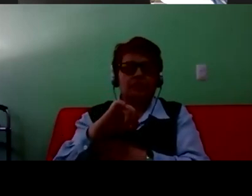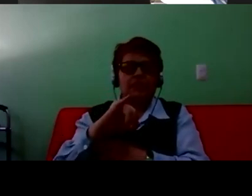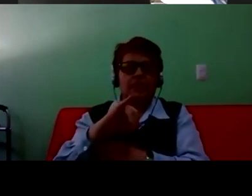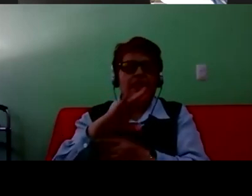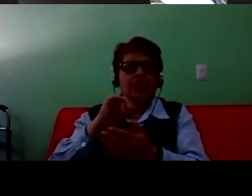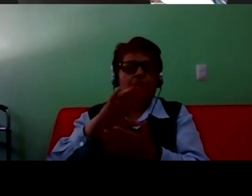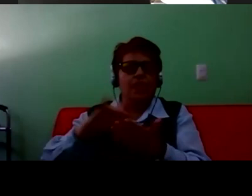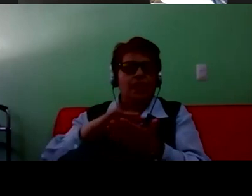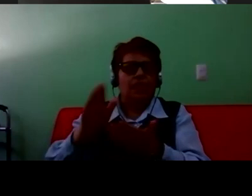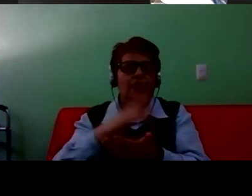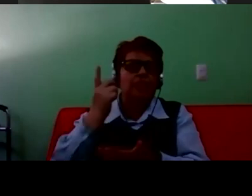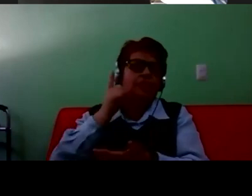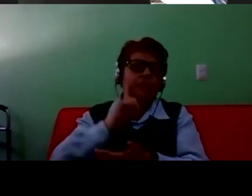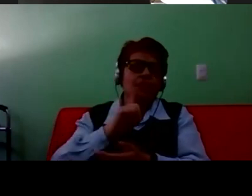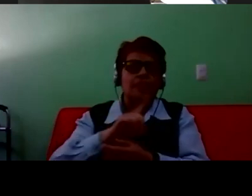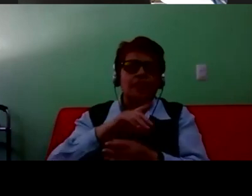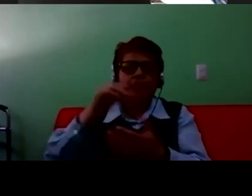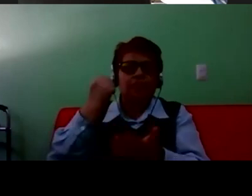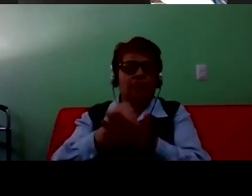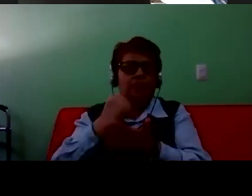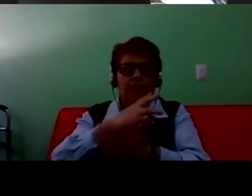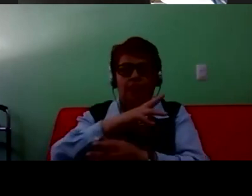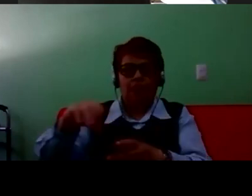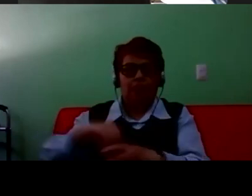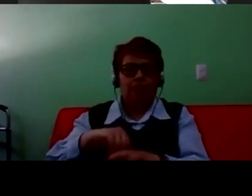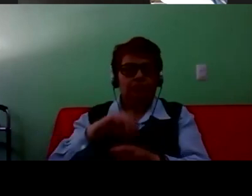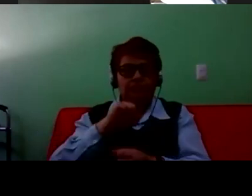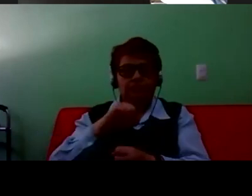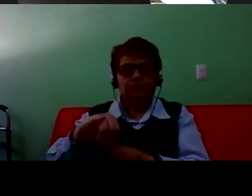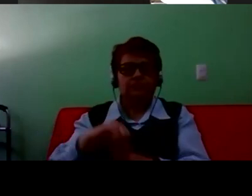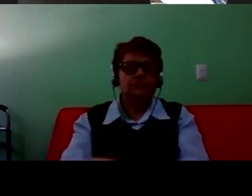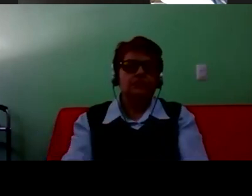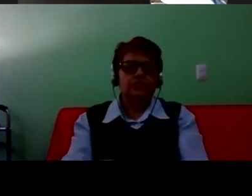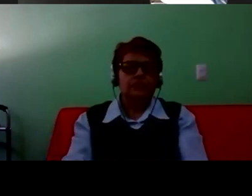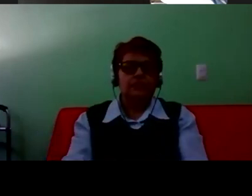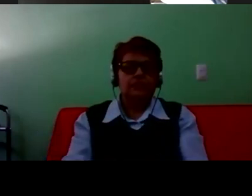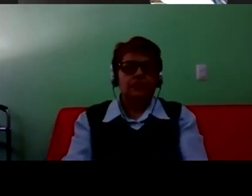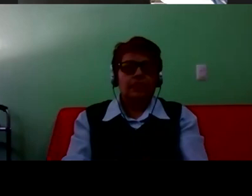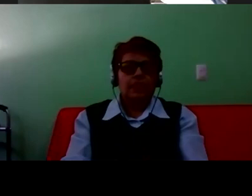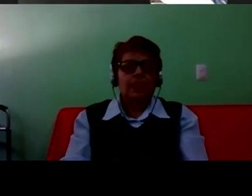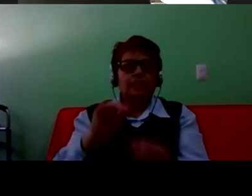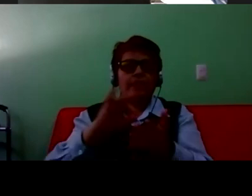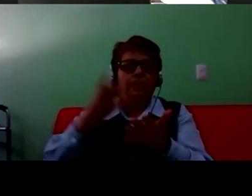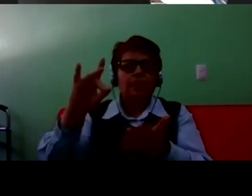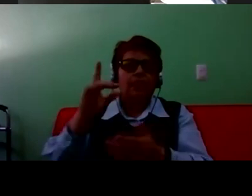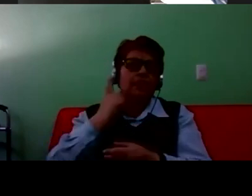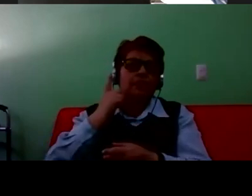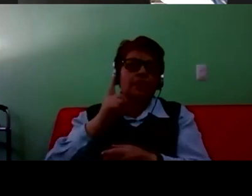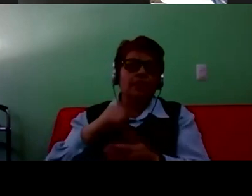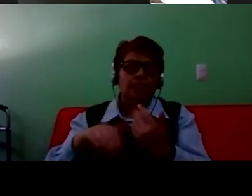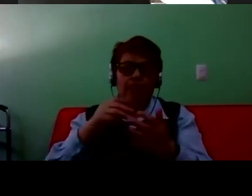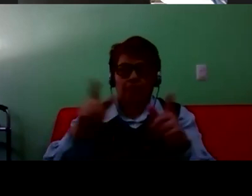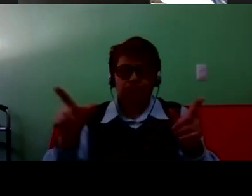la lectura. Diputada, se aprueba por unanimidad la dispensa de lectura. Muchas gracias, diputado. Por